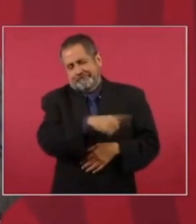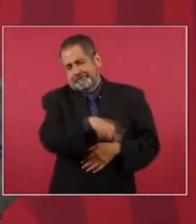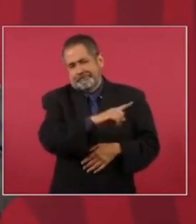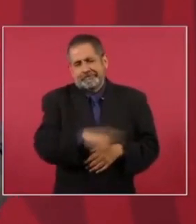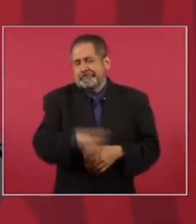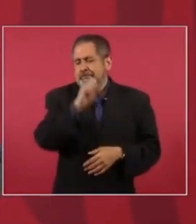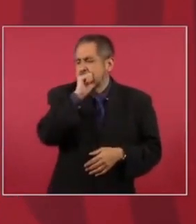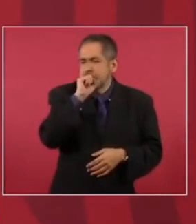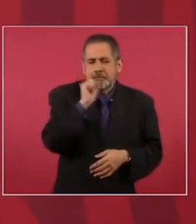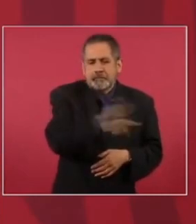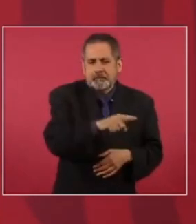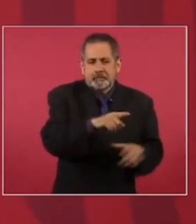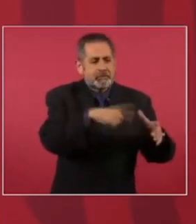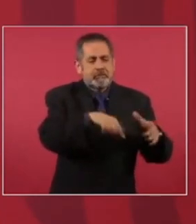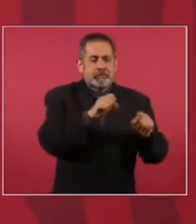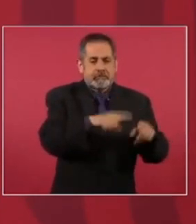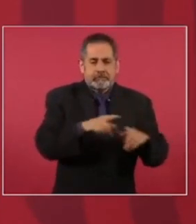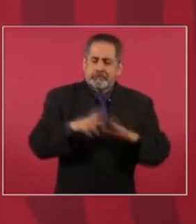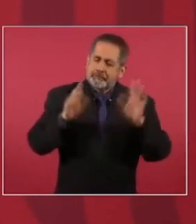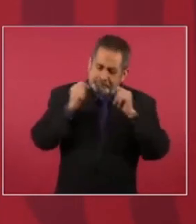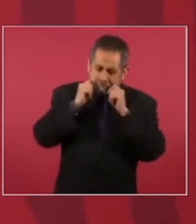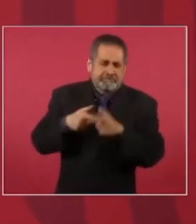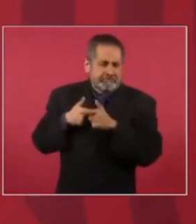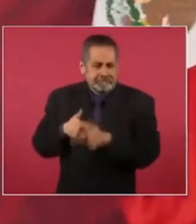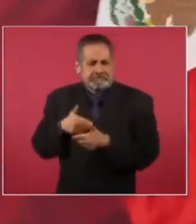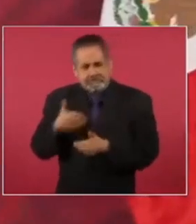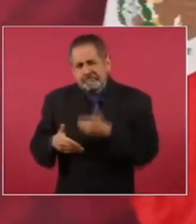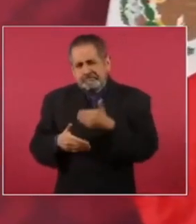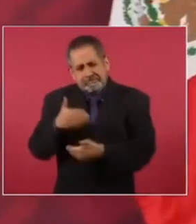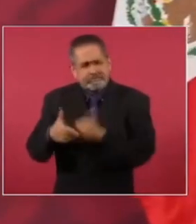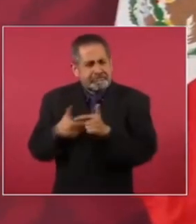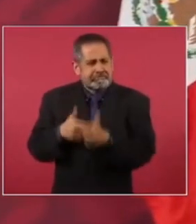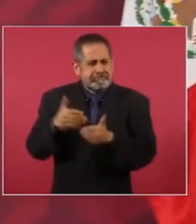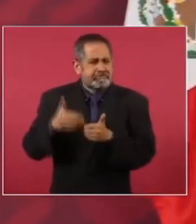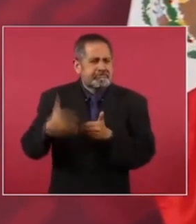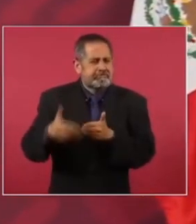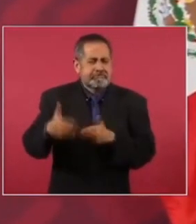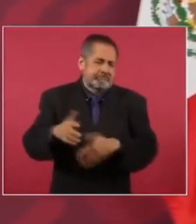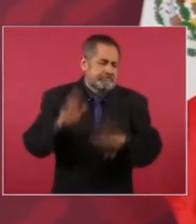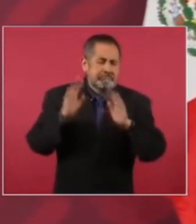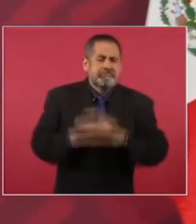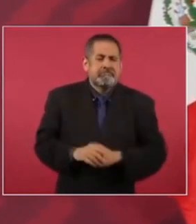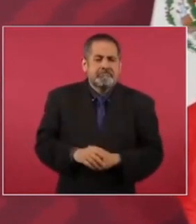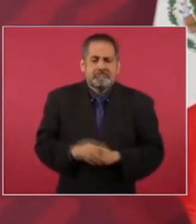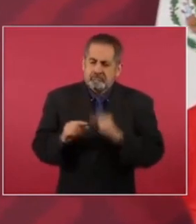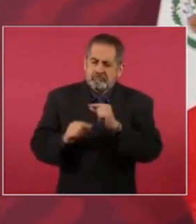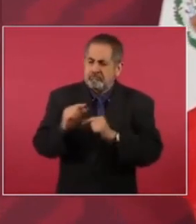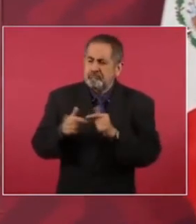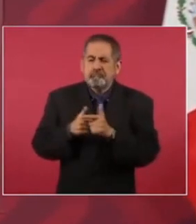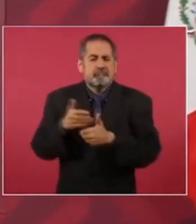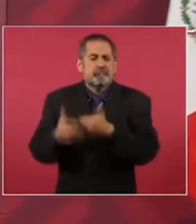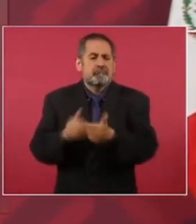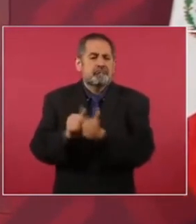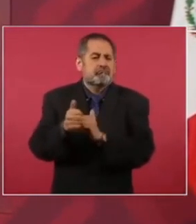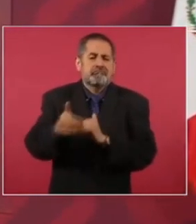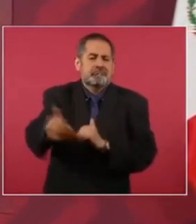Es lo mismo, pero ahí vamos avanzando, ahí vamos avanzando, vamos avanzando poco a poco.